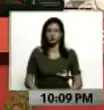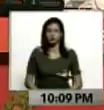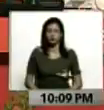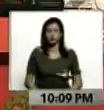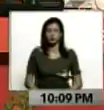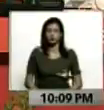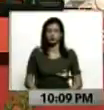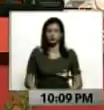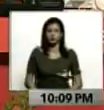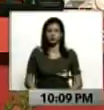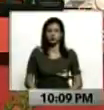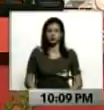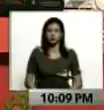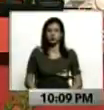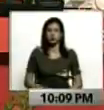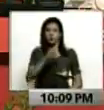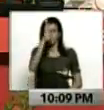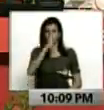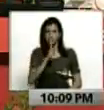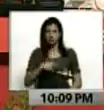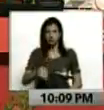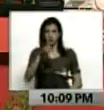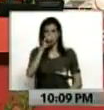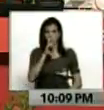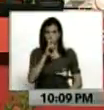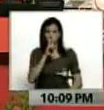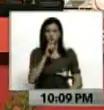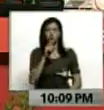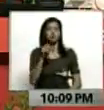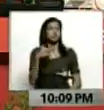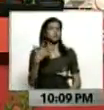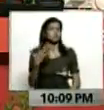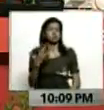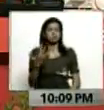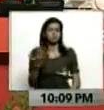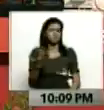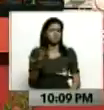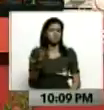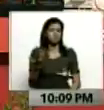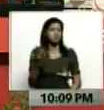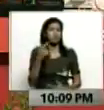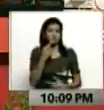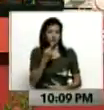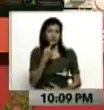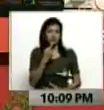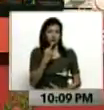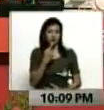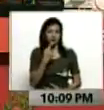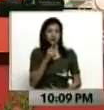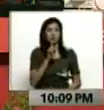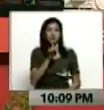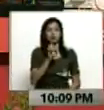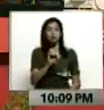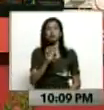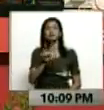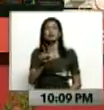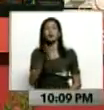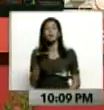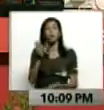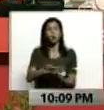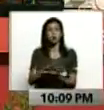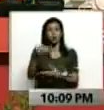diferencia Qué diferencia en Brasil este año van Según esto